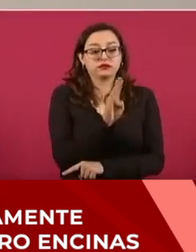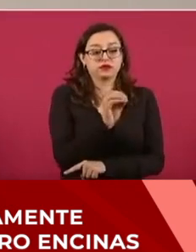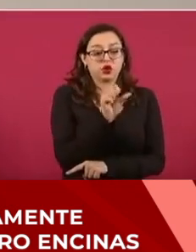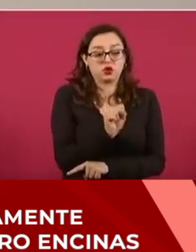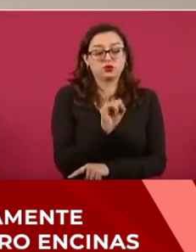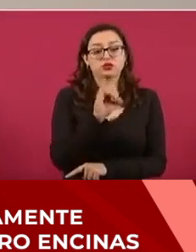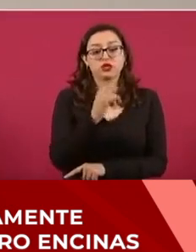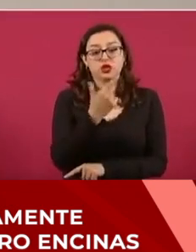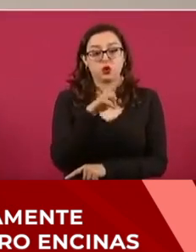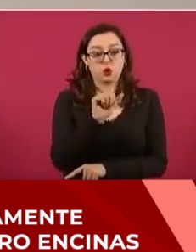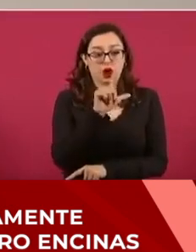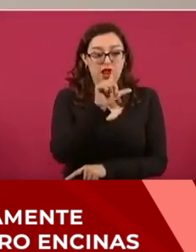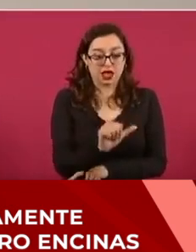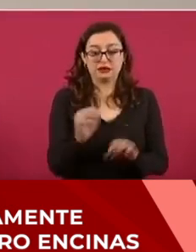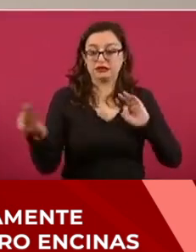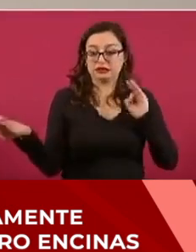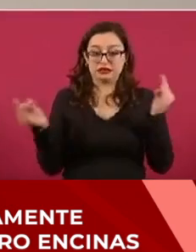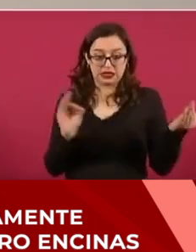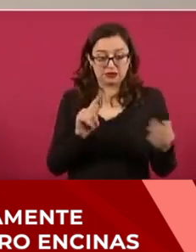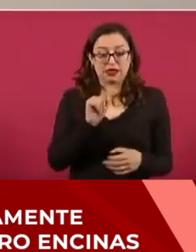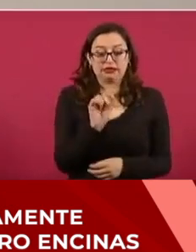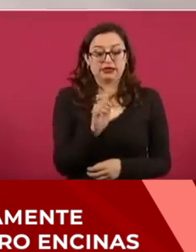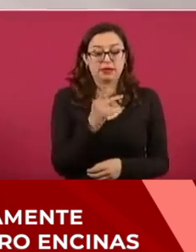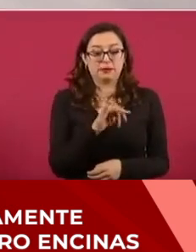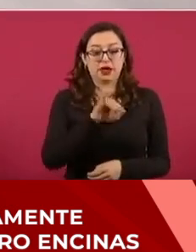Iguala y en las inmediaciones de Tepeguaje.